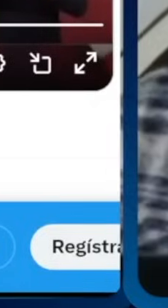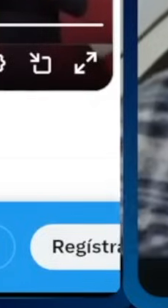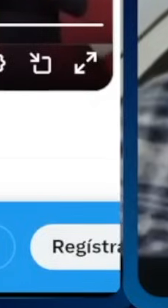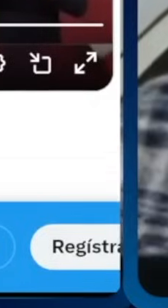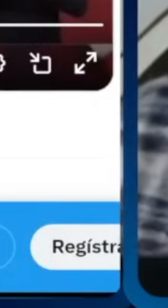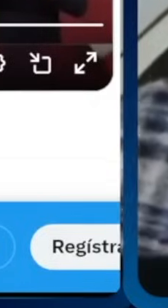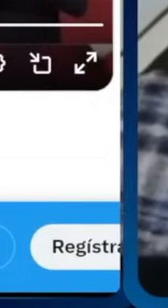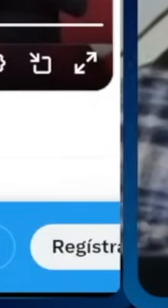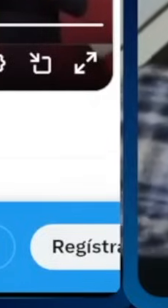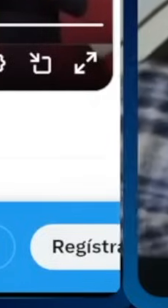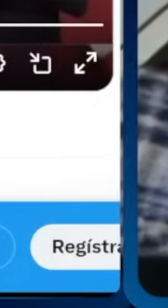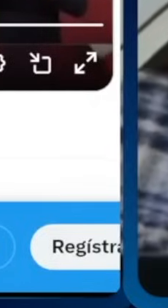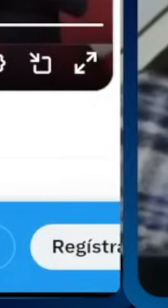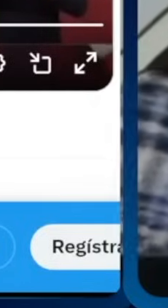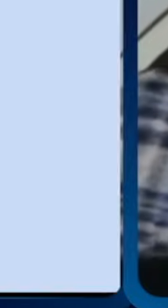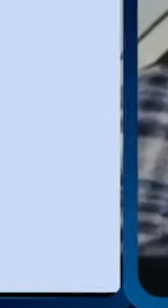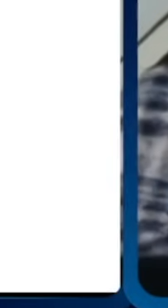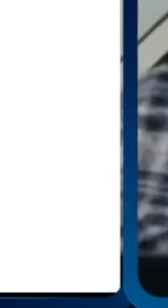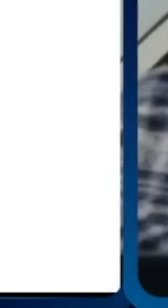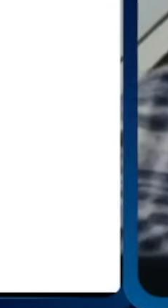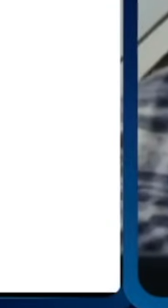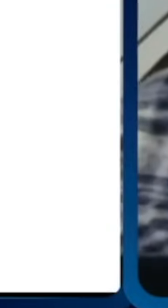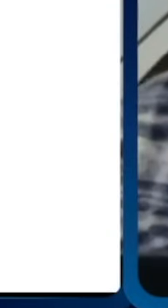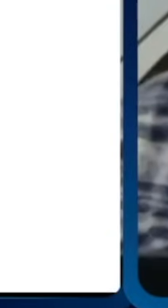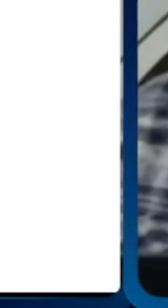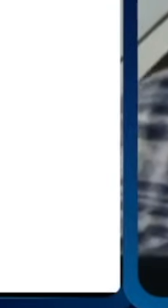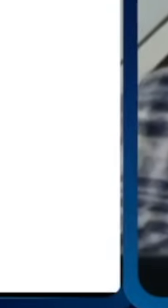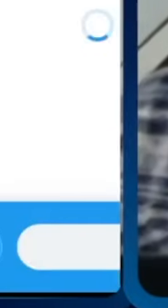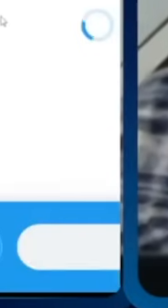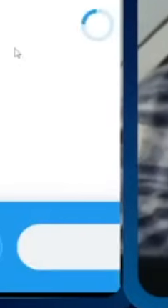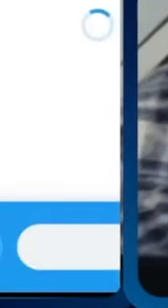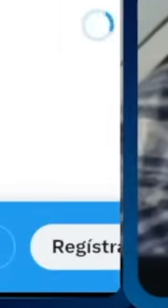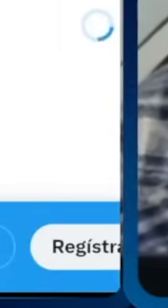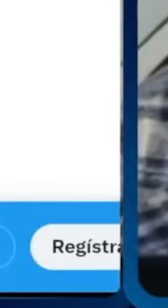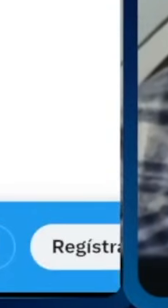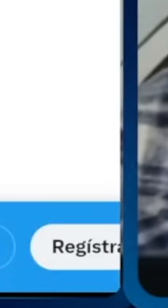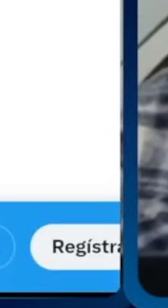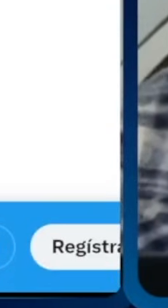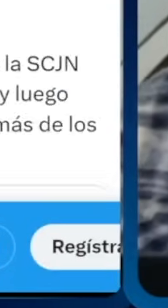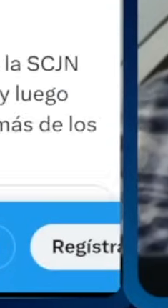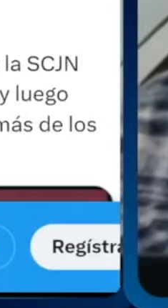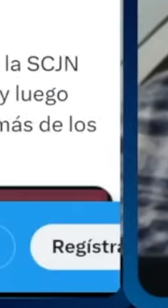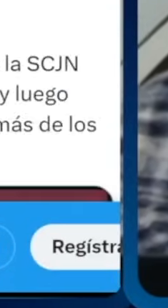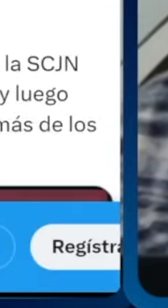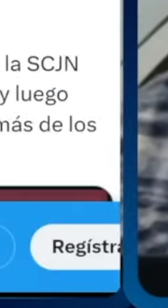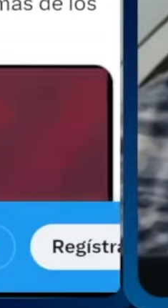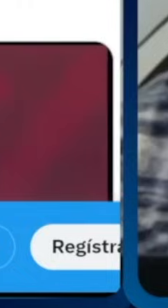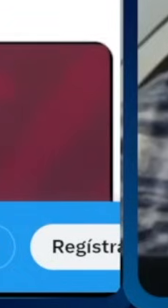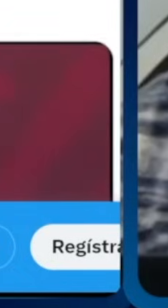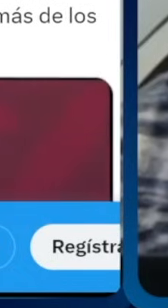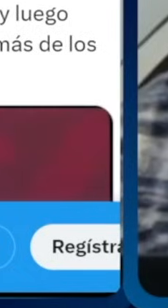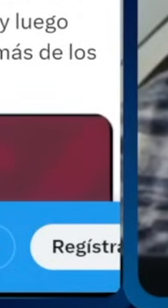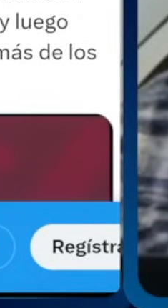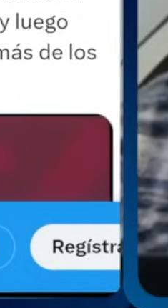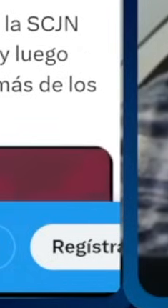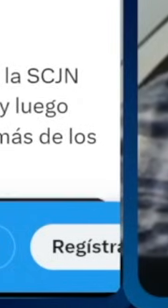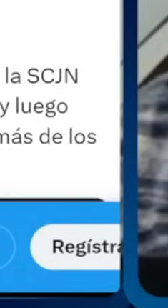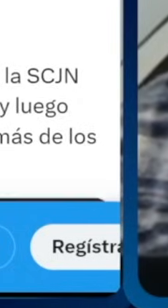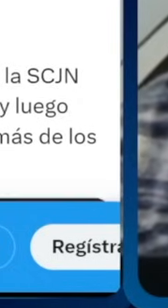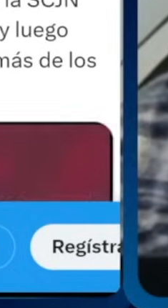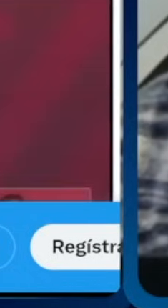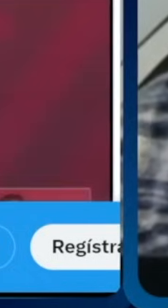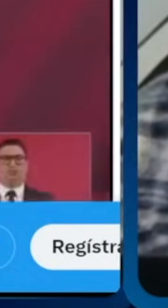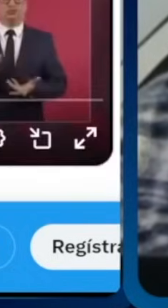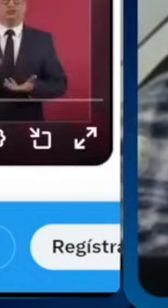esto, espérense, que esto se está poniendo bueno, mi querida familia. Bueno, pues aquí tenemos que también